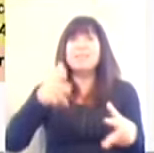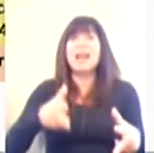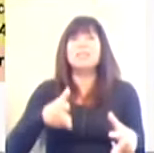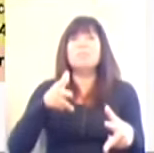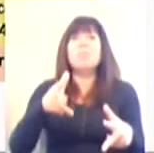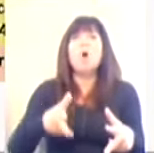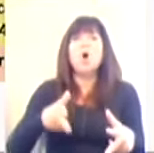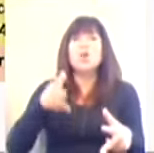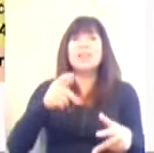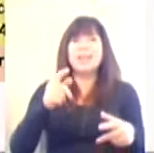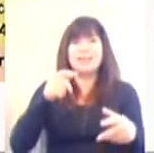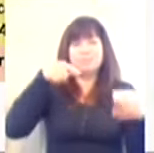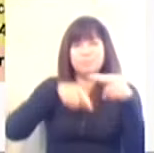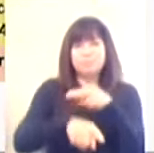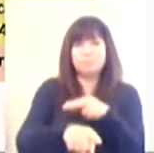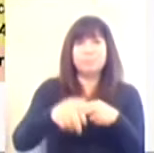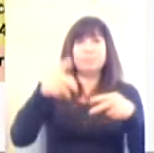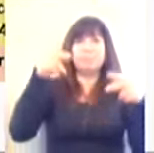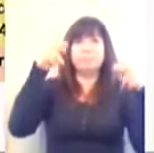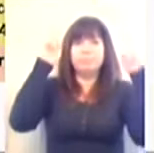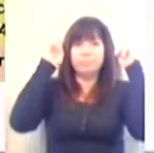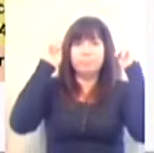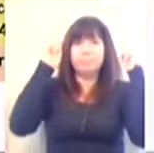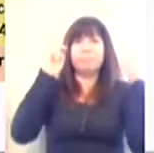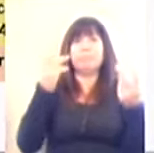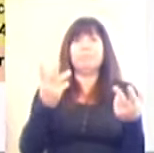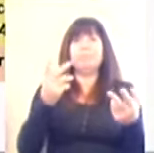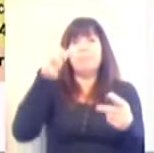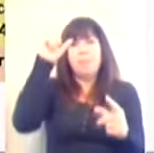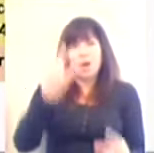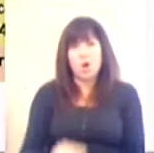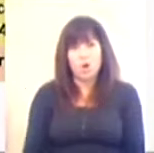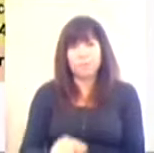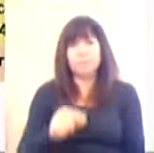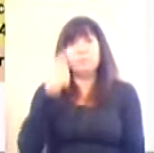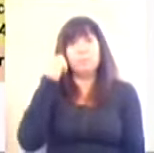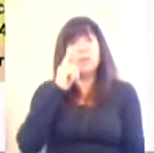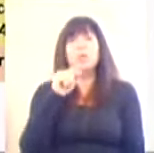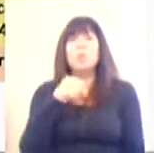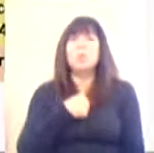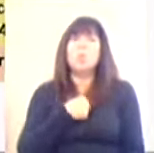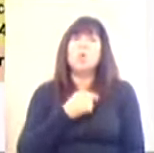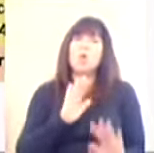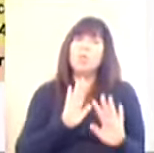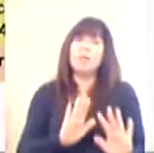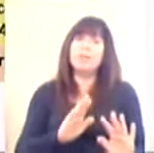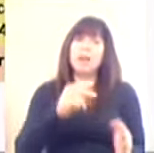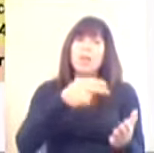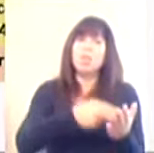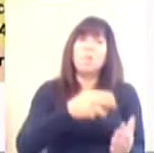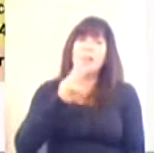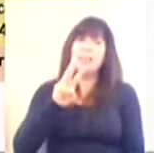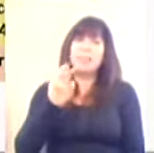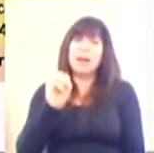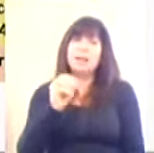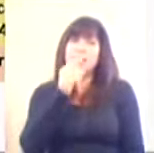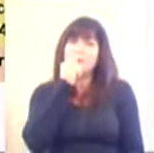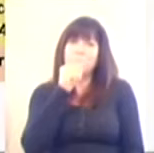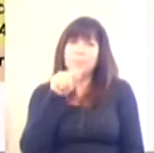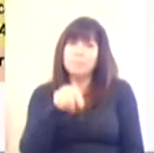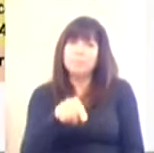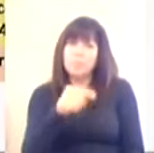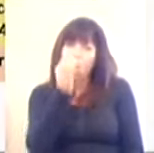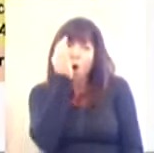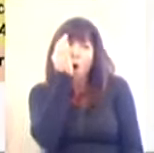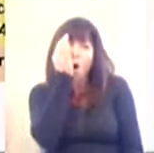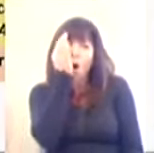la industria también, la edificación y la generación eléctrica. Pero si uno se detiene en el año 2030, que es lo más próximo, puede observar de